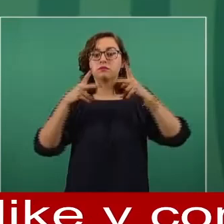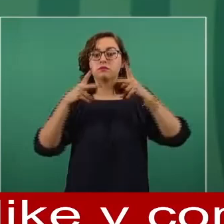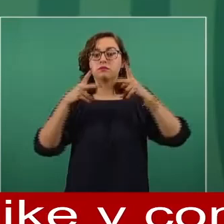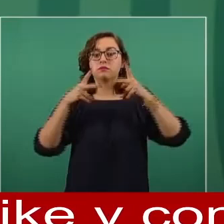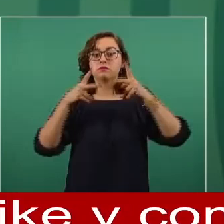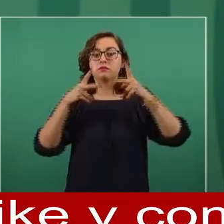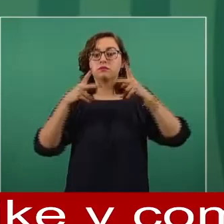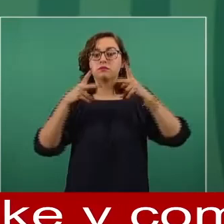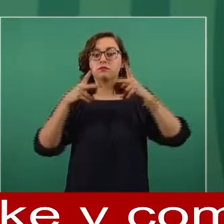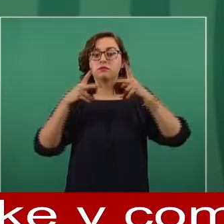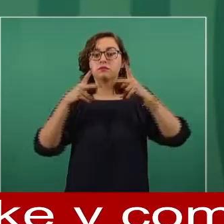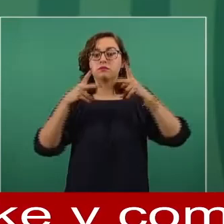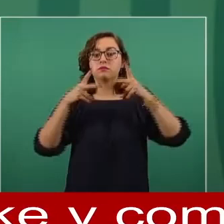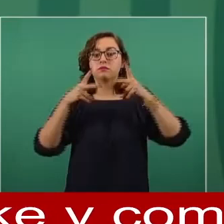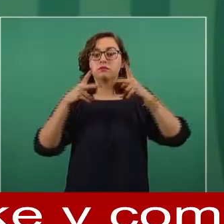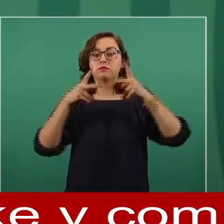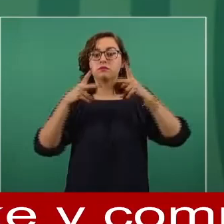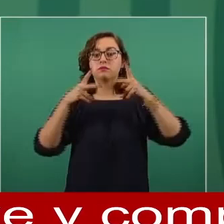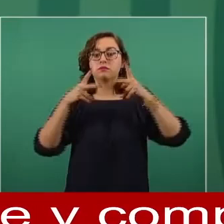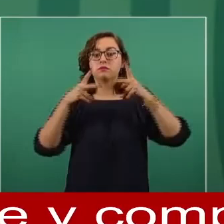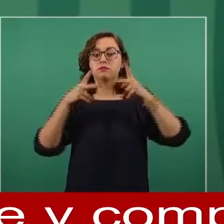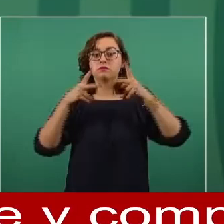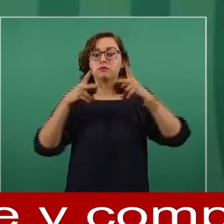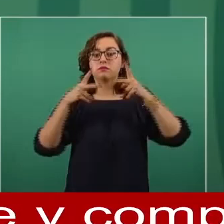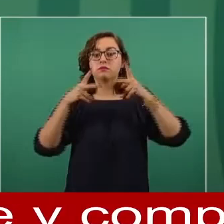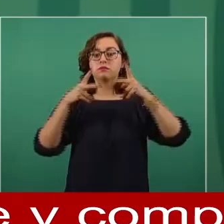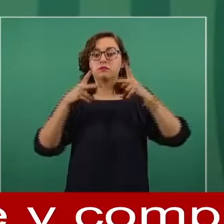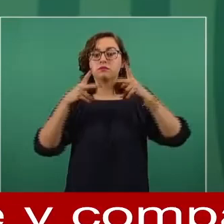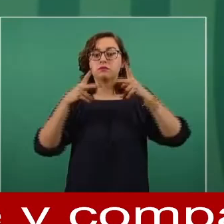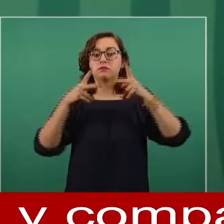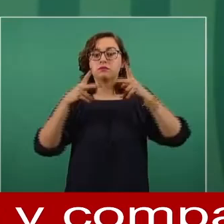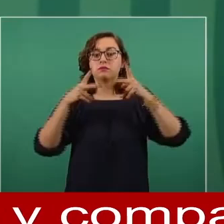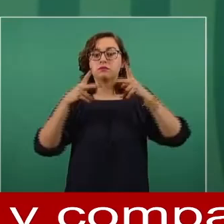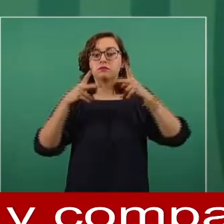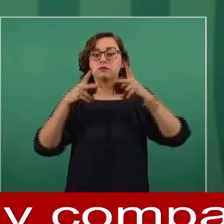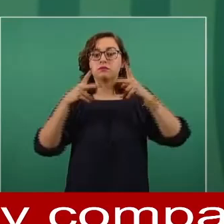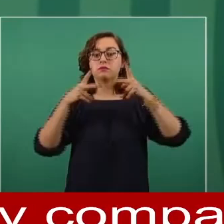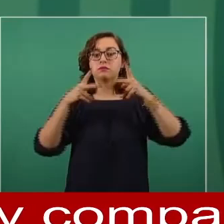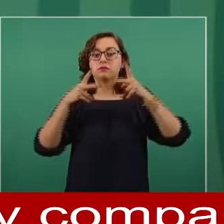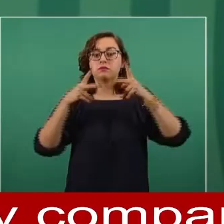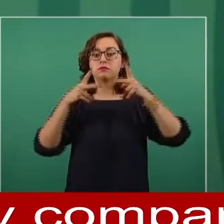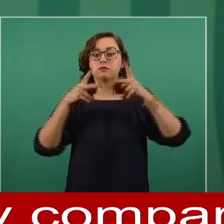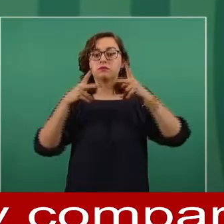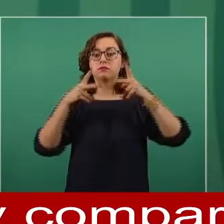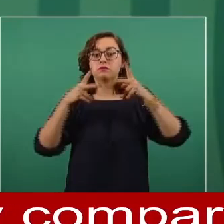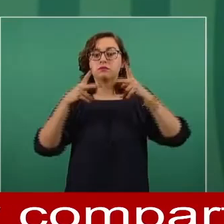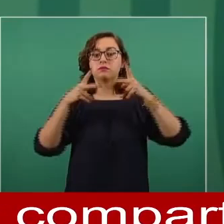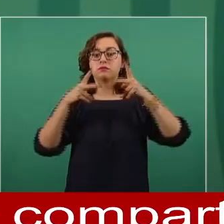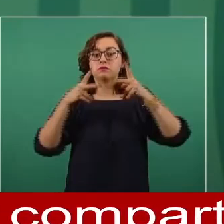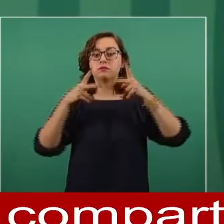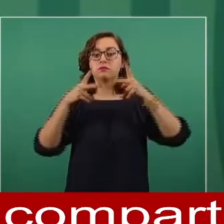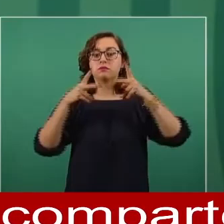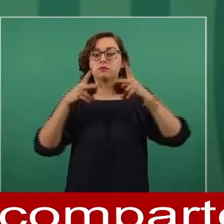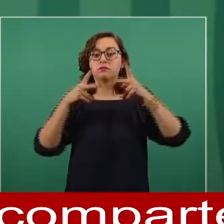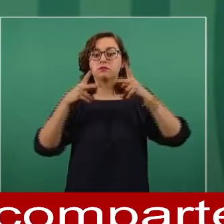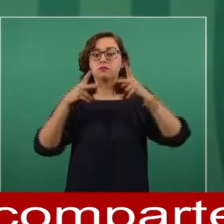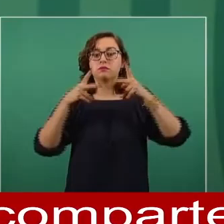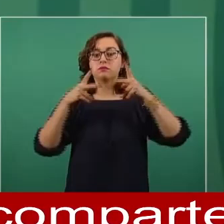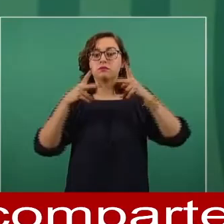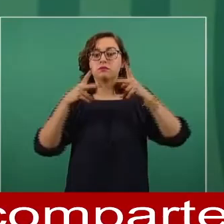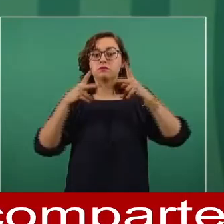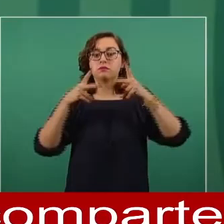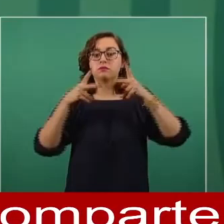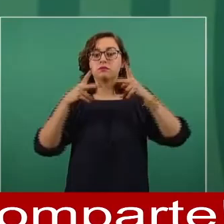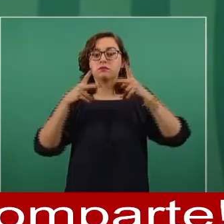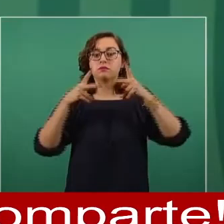hacer mención de que el presidente López Obrador, nuestro presidente, es uno de los mejor evaluados del